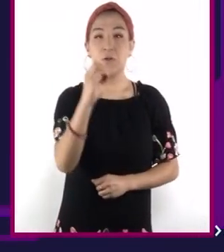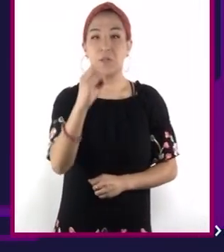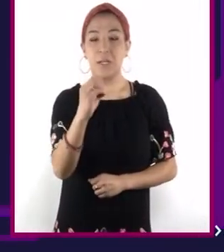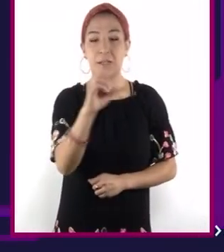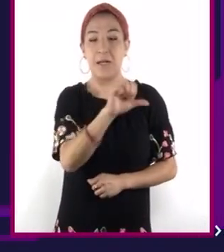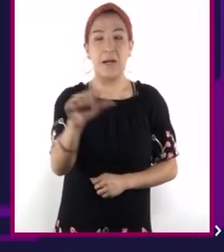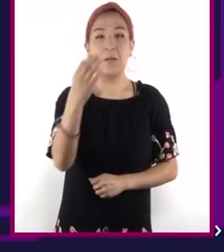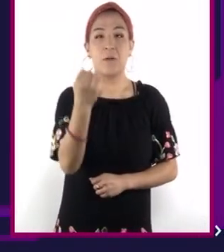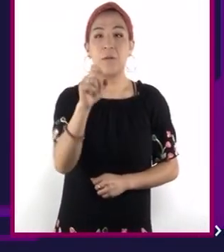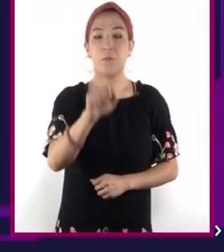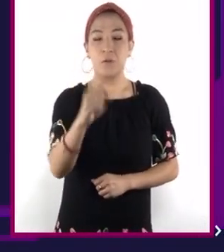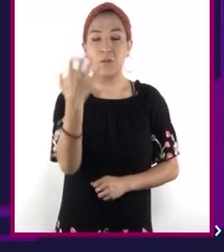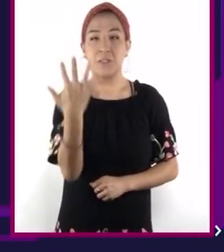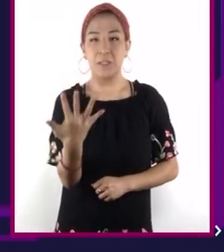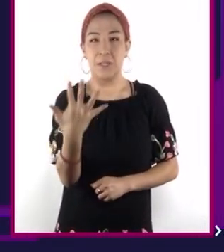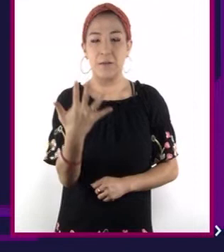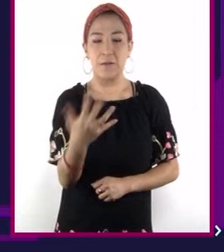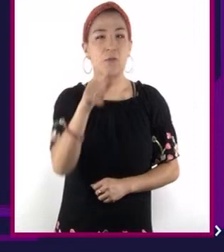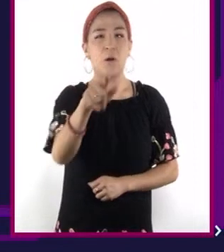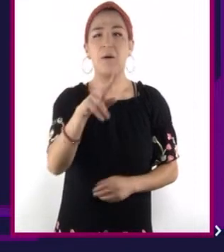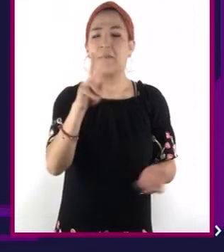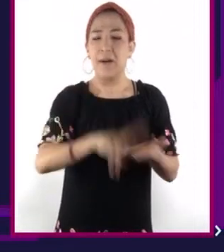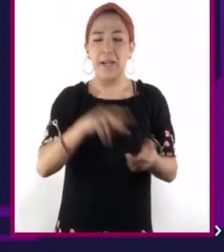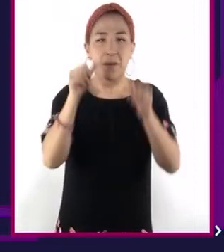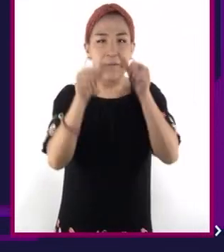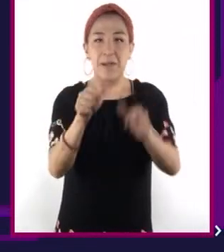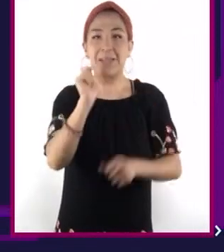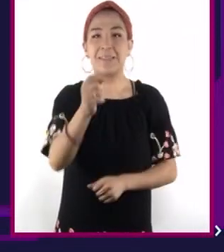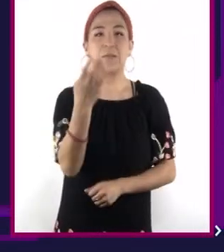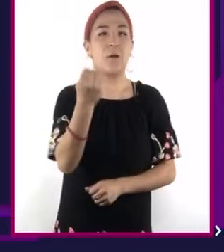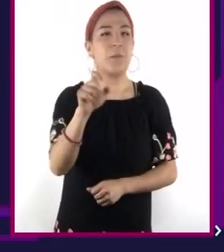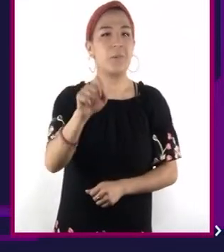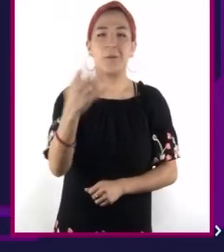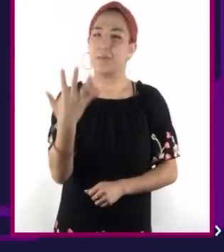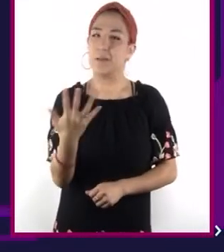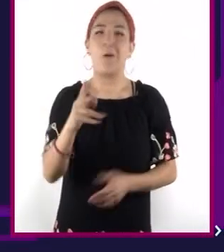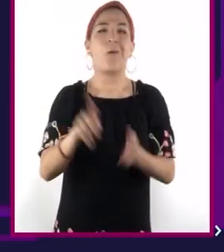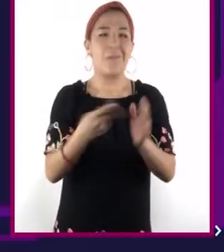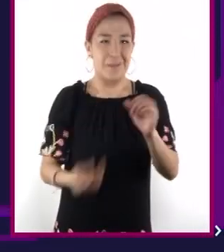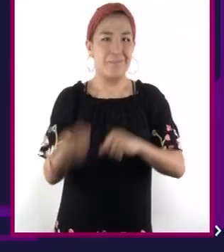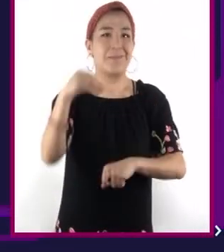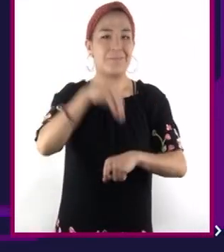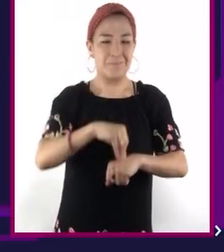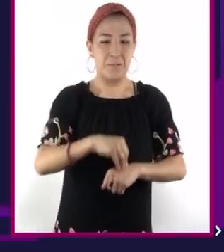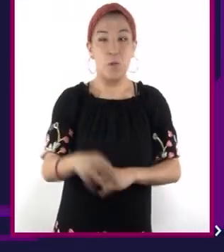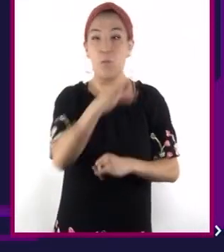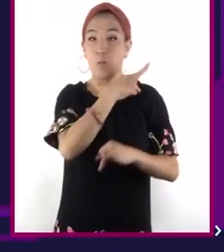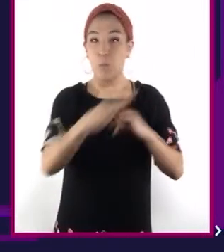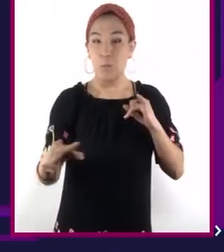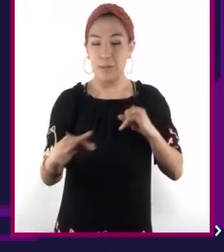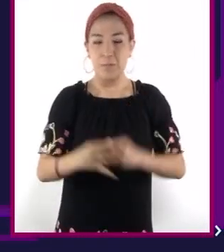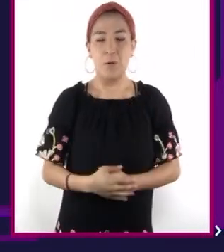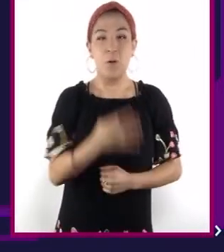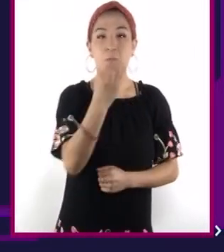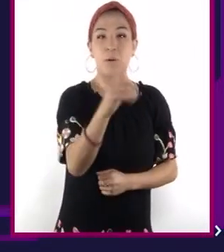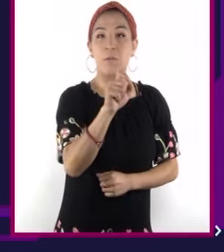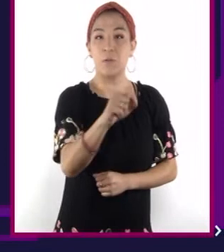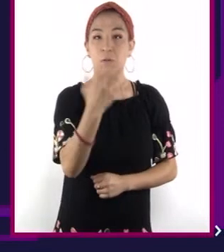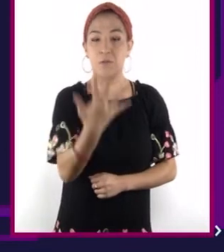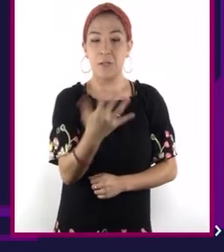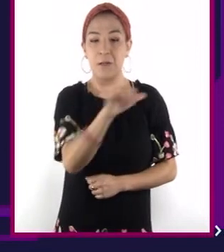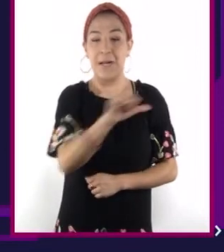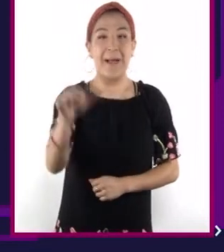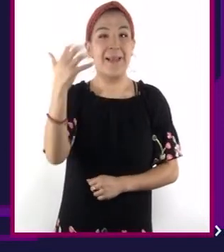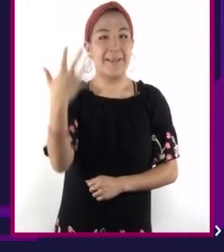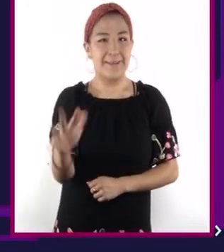9.0 a 9.5 sin considerar al 9.5. Y el último de 9.5